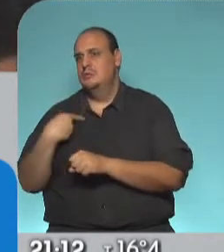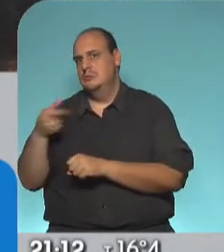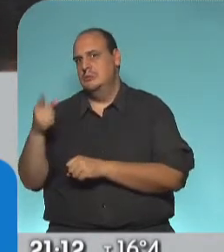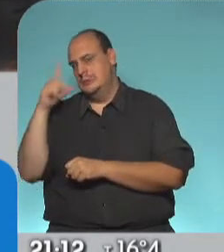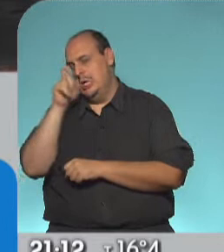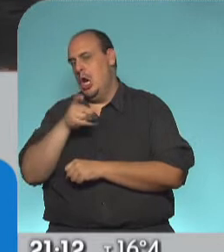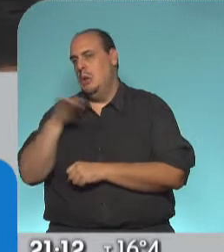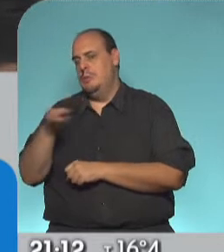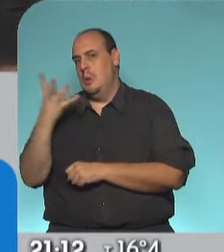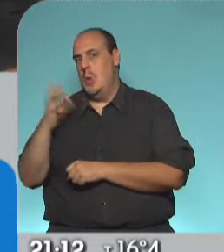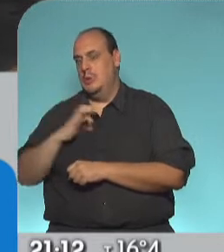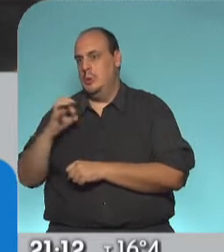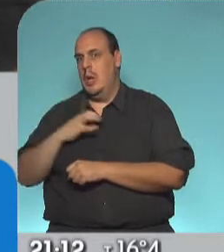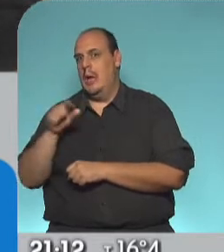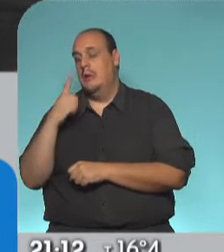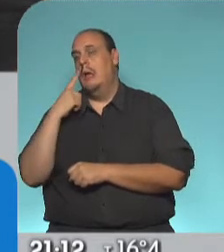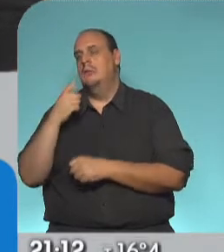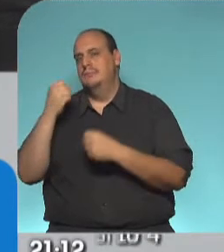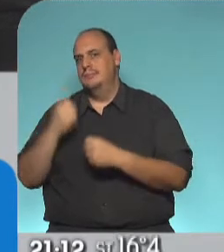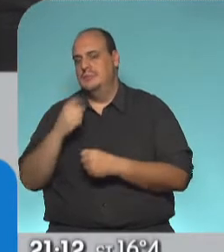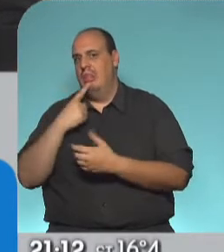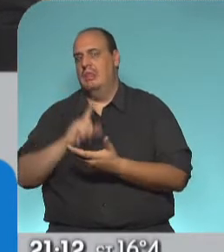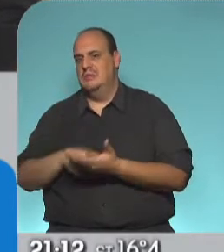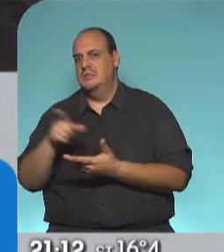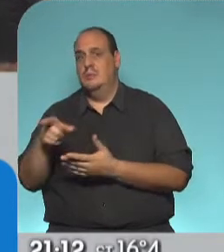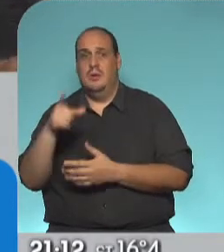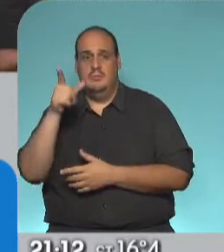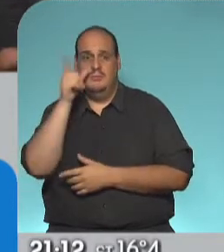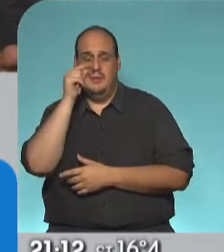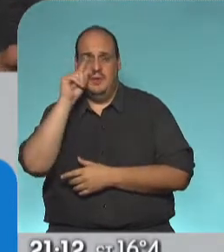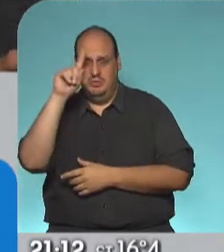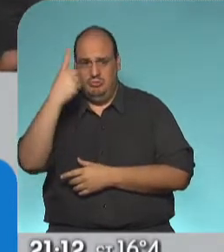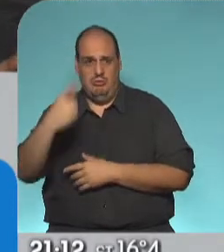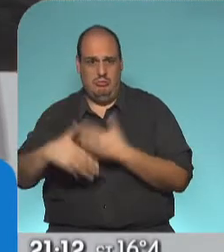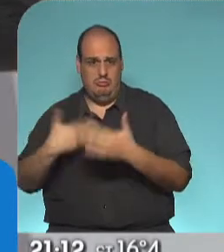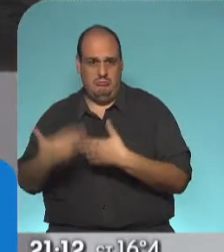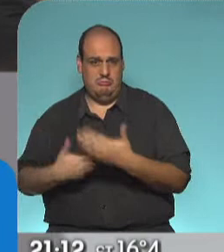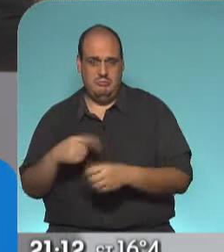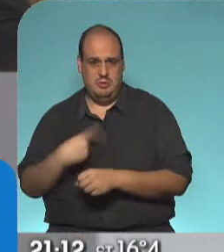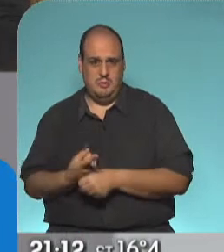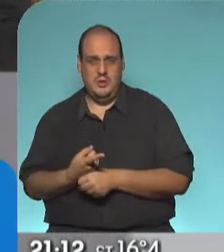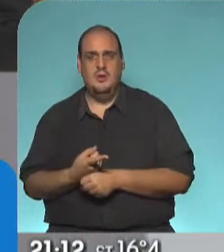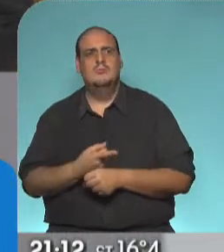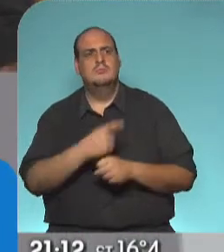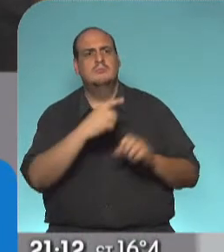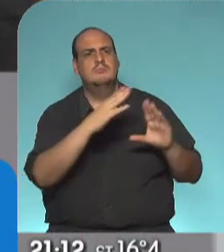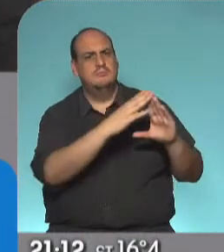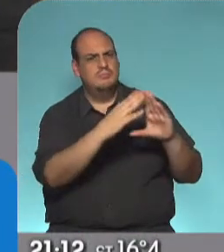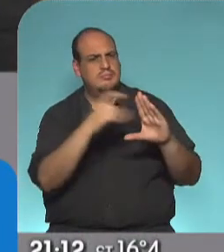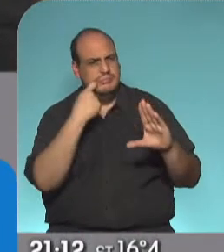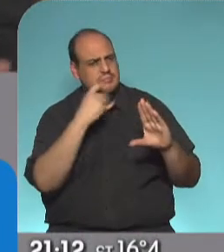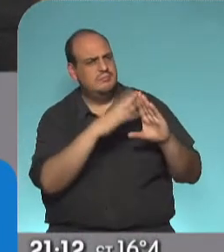la situación de mi papá era insostenible porque no era autoválido. Testé un montón de geriátricos. Esto